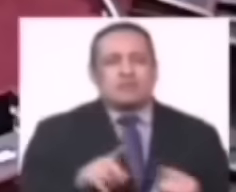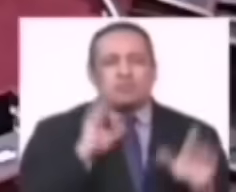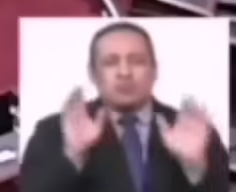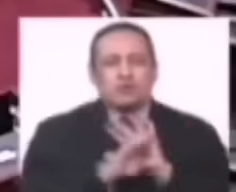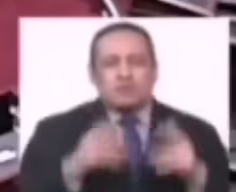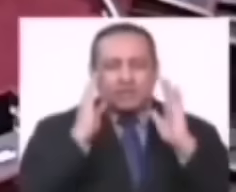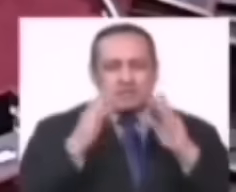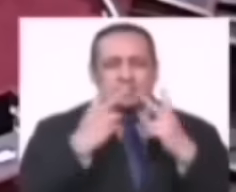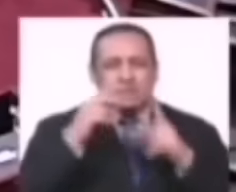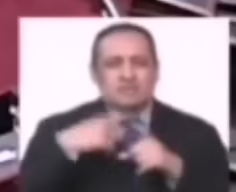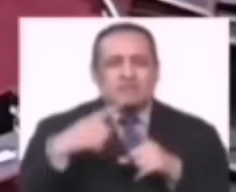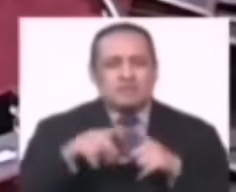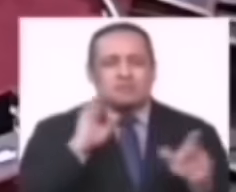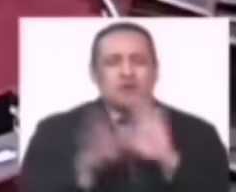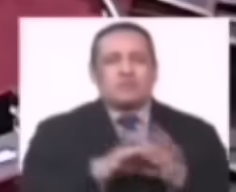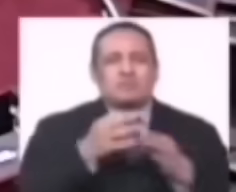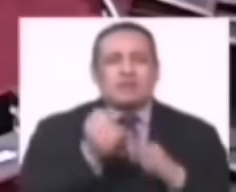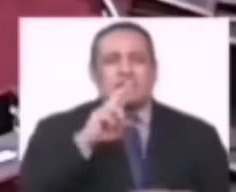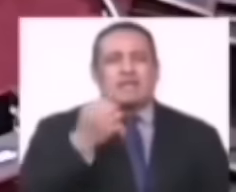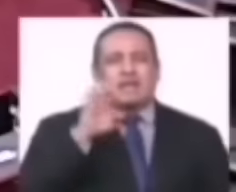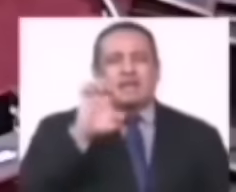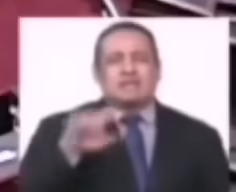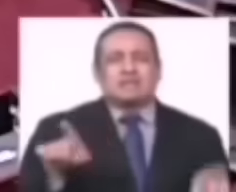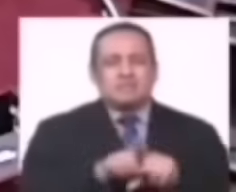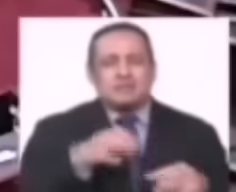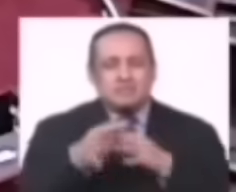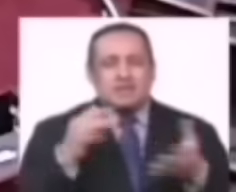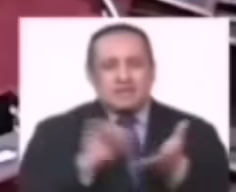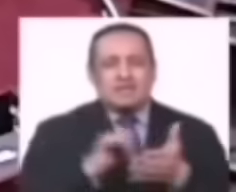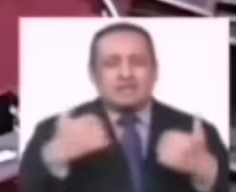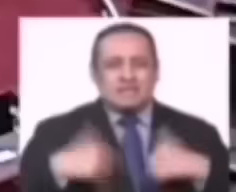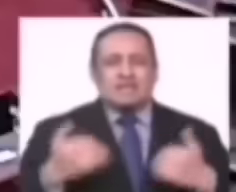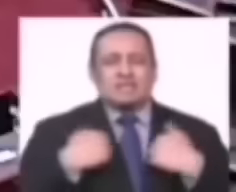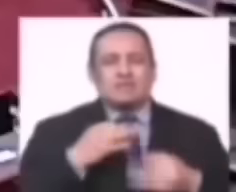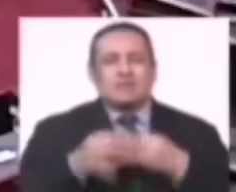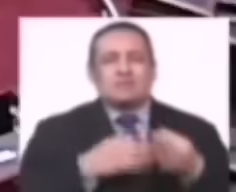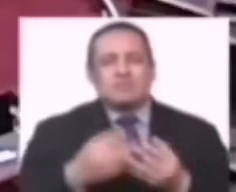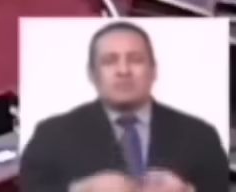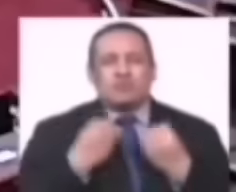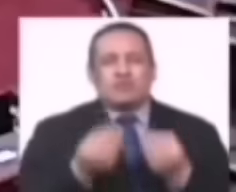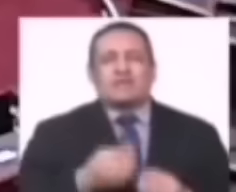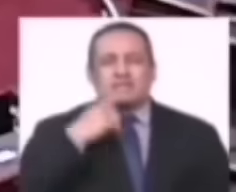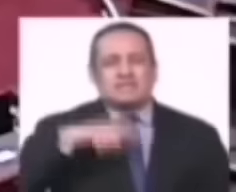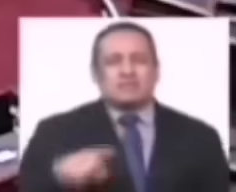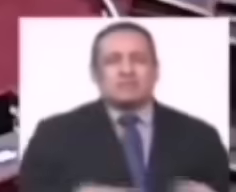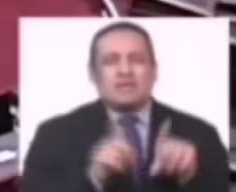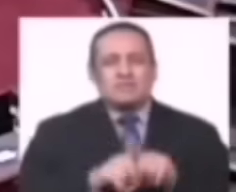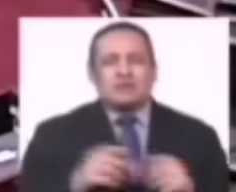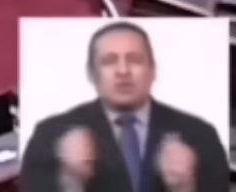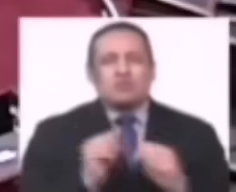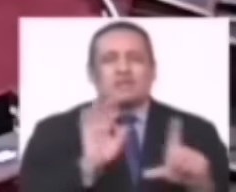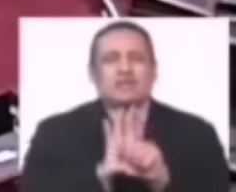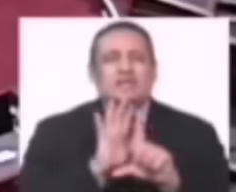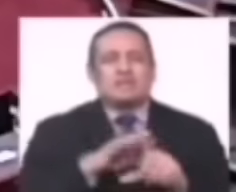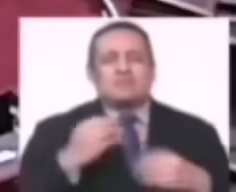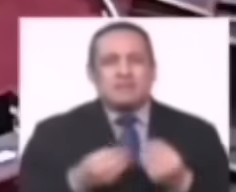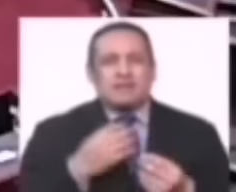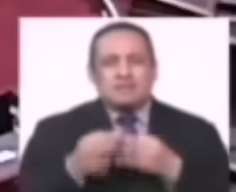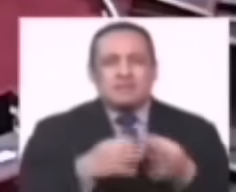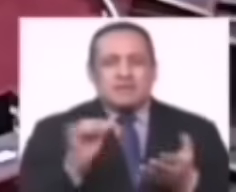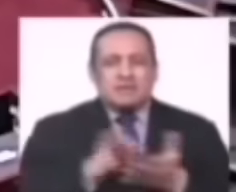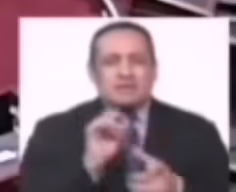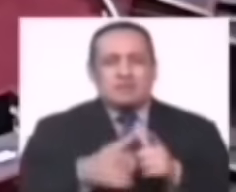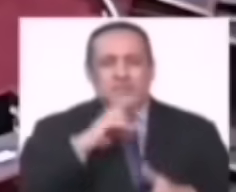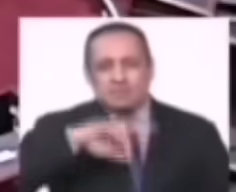varias intervenciones que citan a la RAE, y si ya tenemos la RAE de referente, ¿por qué necesitamos una ley para decirle a los